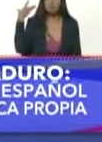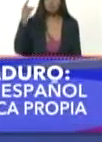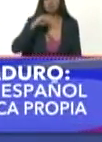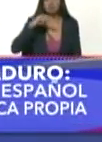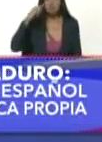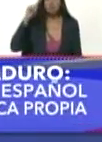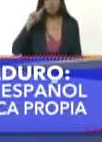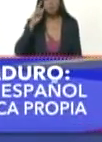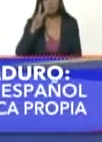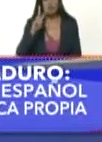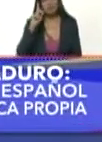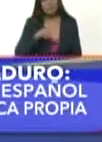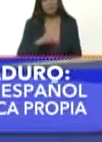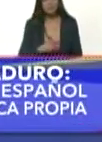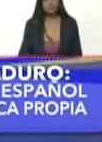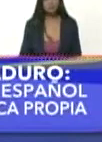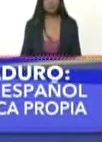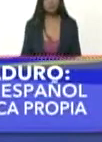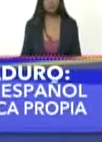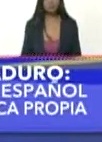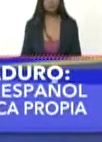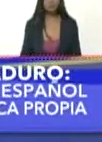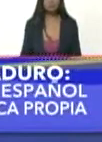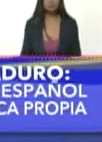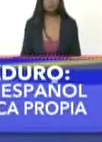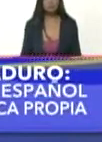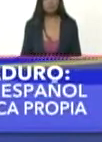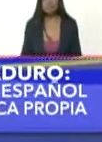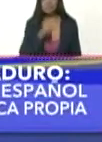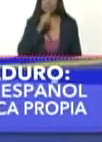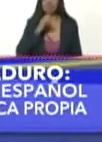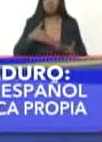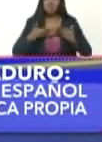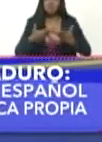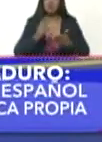tenemos que reflejar a quienes nos dieron